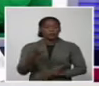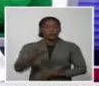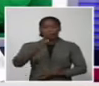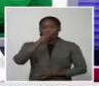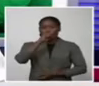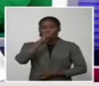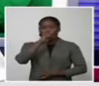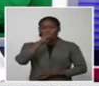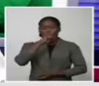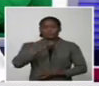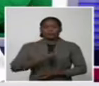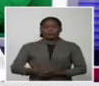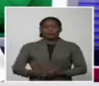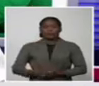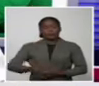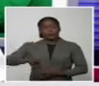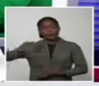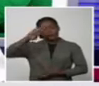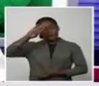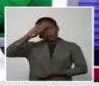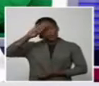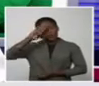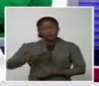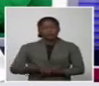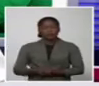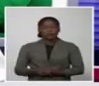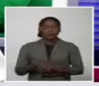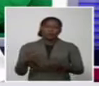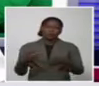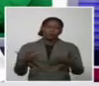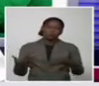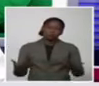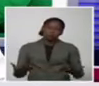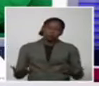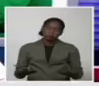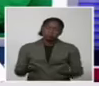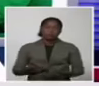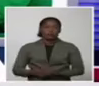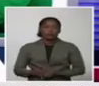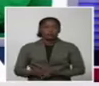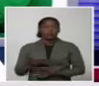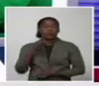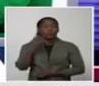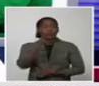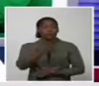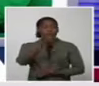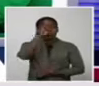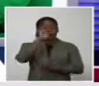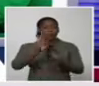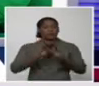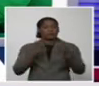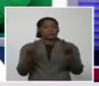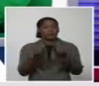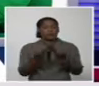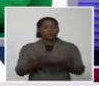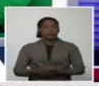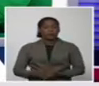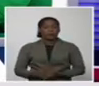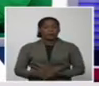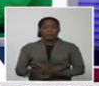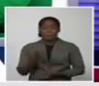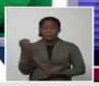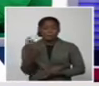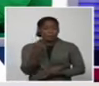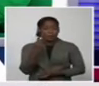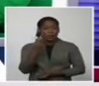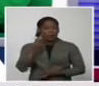fiebre, decaimiento, se evaluó por su área de salud, se le realizó test de antígeno